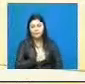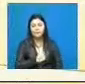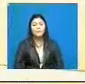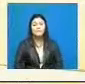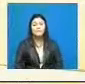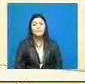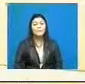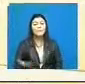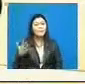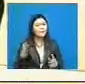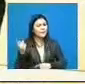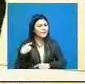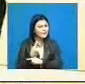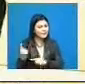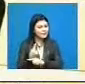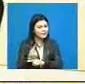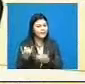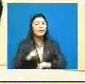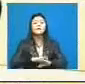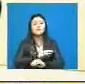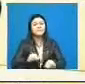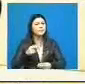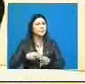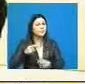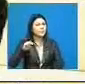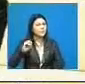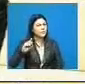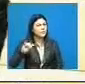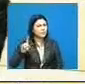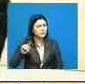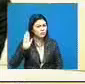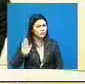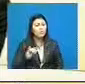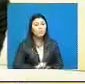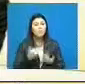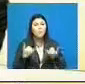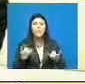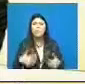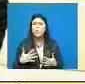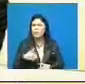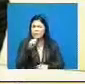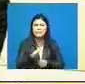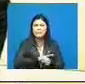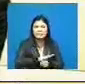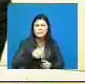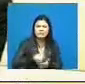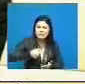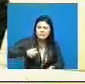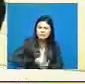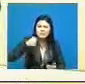Hace apenas unas semanas, la agencia calificadora Moody's, a pesar de estar enfrentando grandes choques